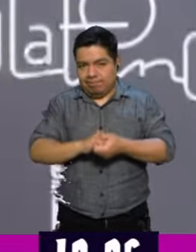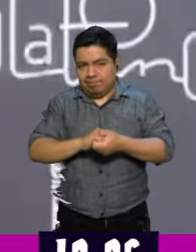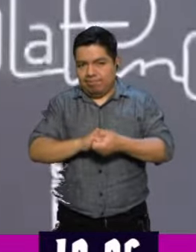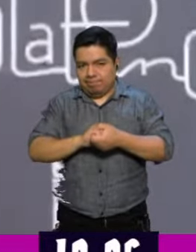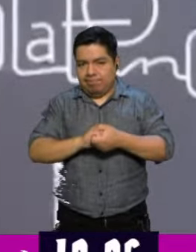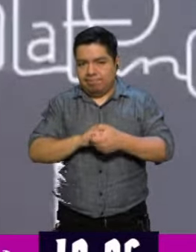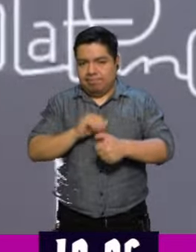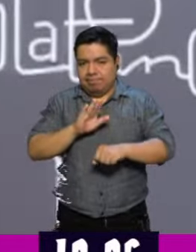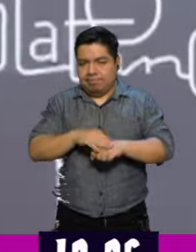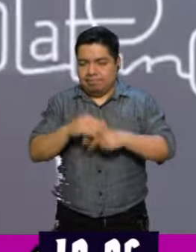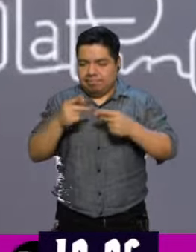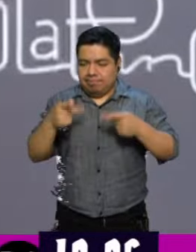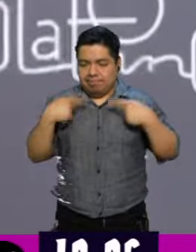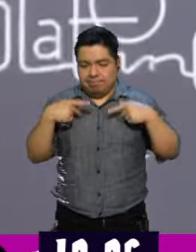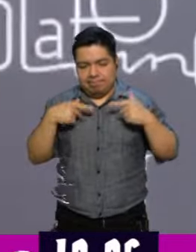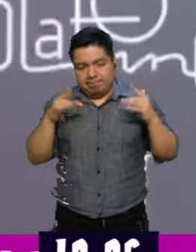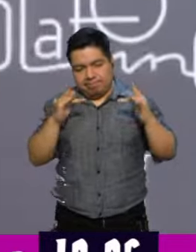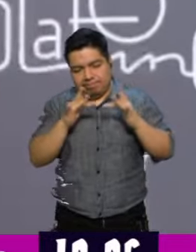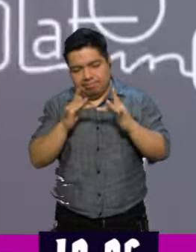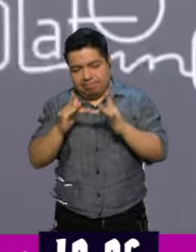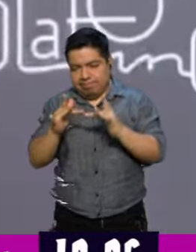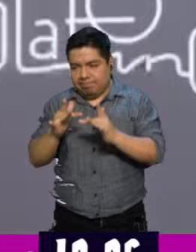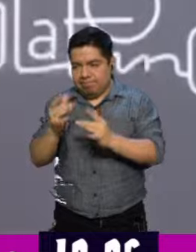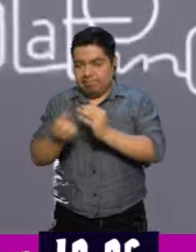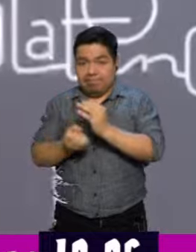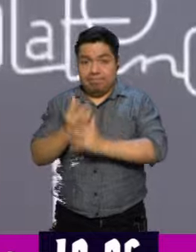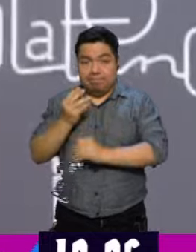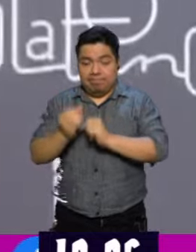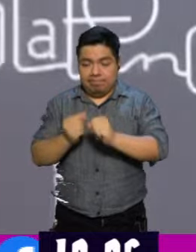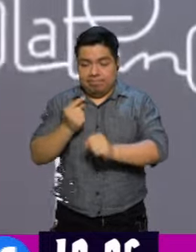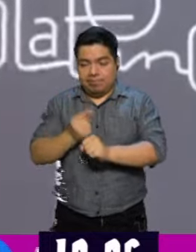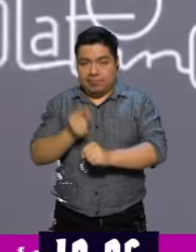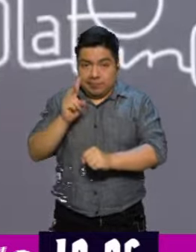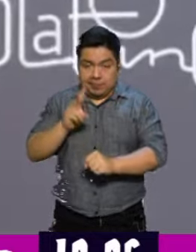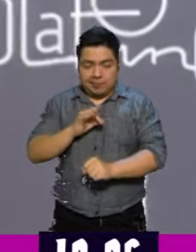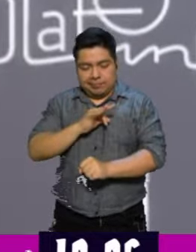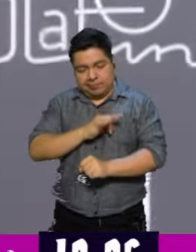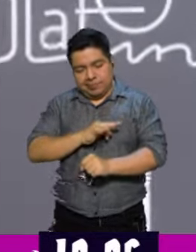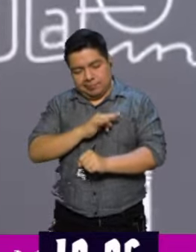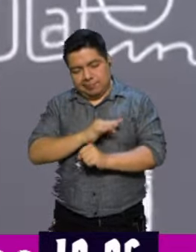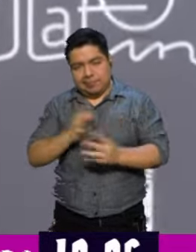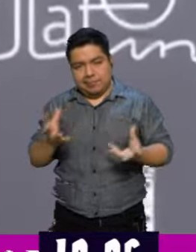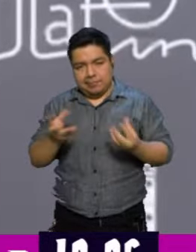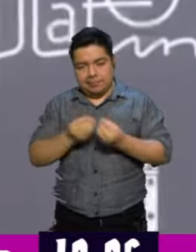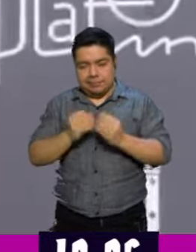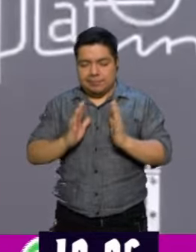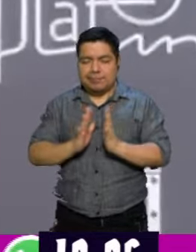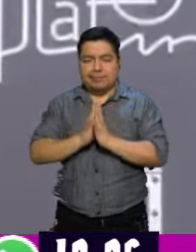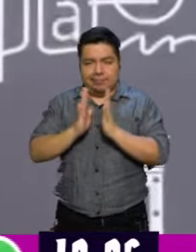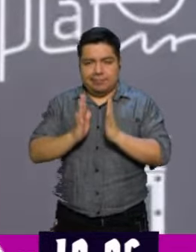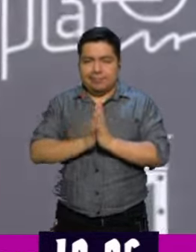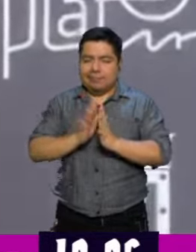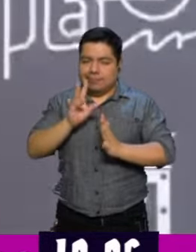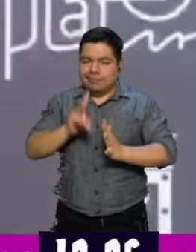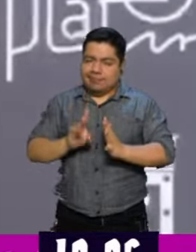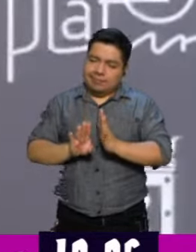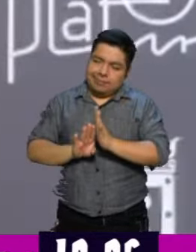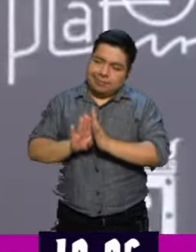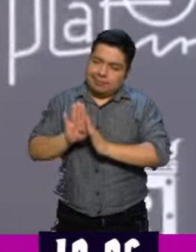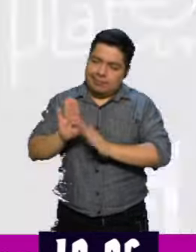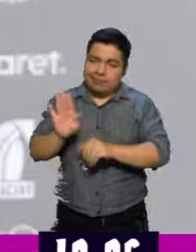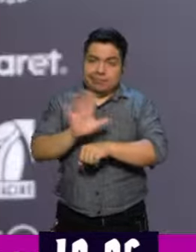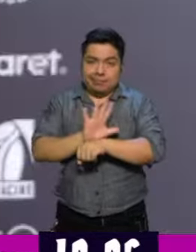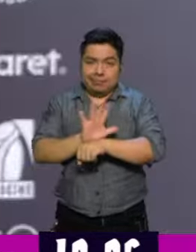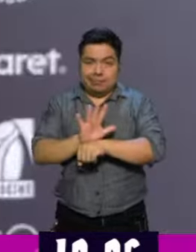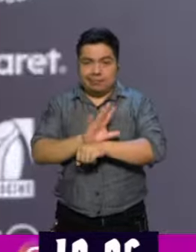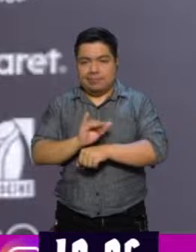mucho encuentro, donde se abren muchas puertas. Y pues nada, feliz de seguir participando con ellos y de seguir creciendo el cine